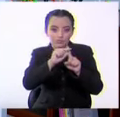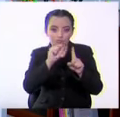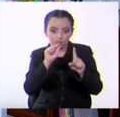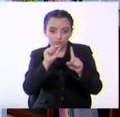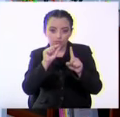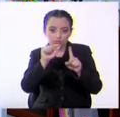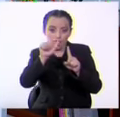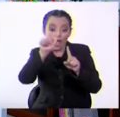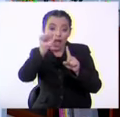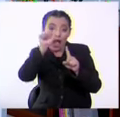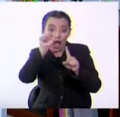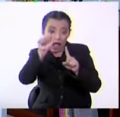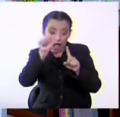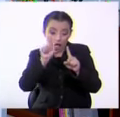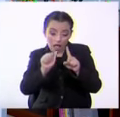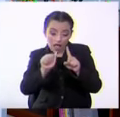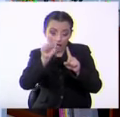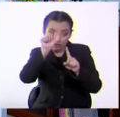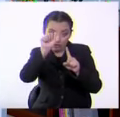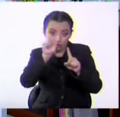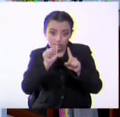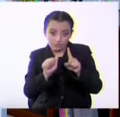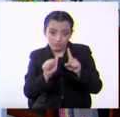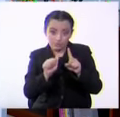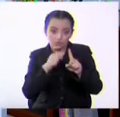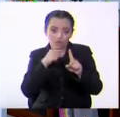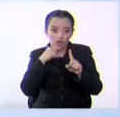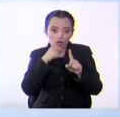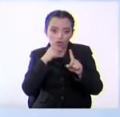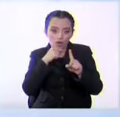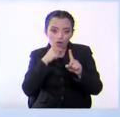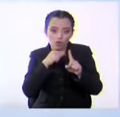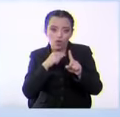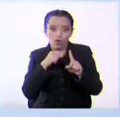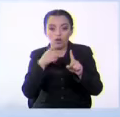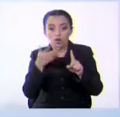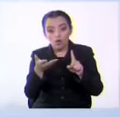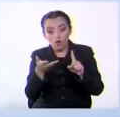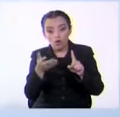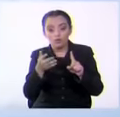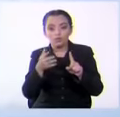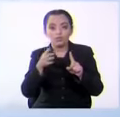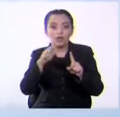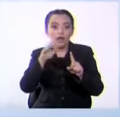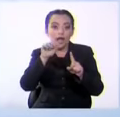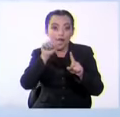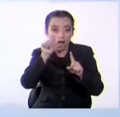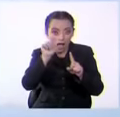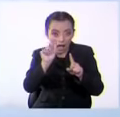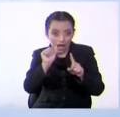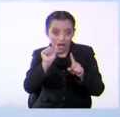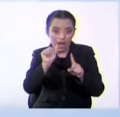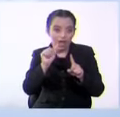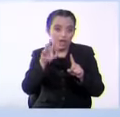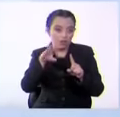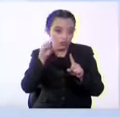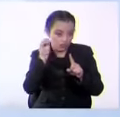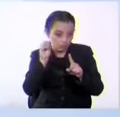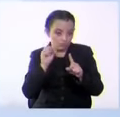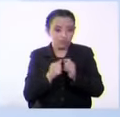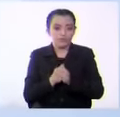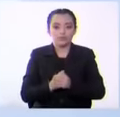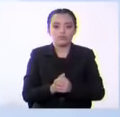que seguramente has recordado de tus clases de genética. Esta variabilidad